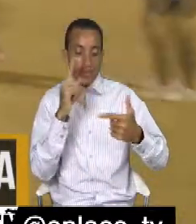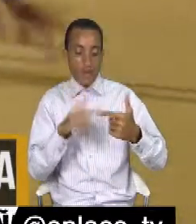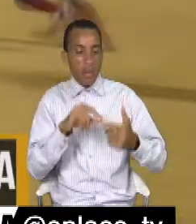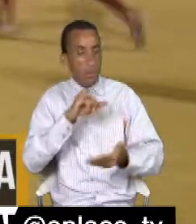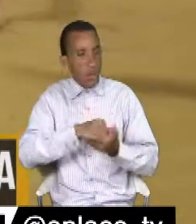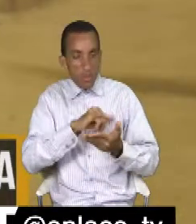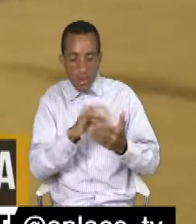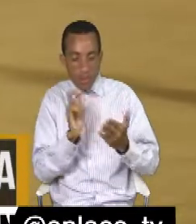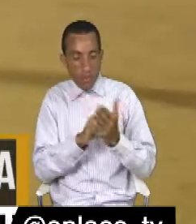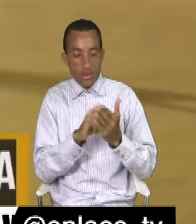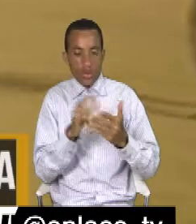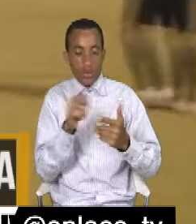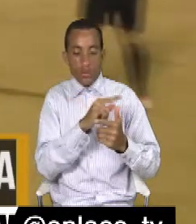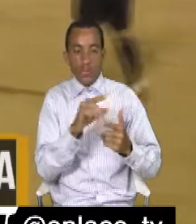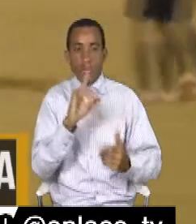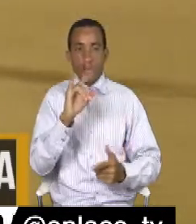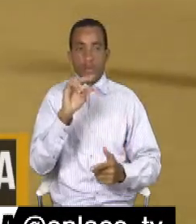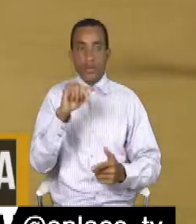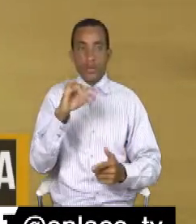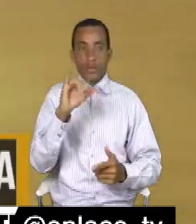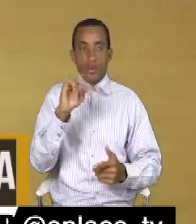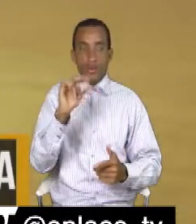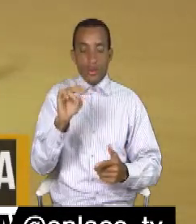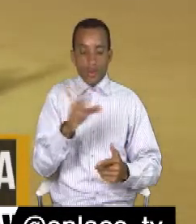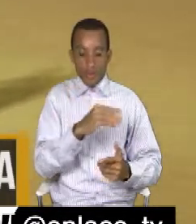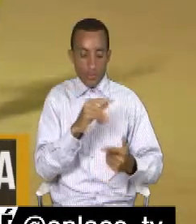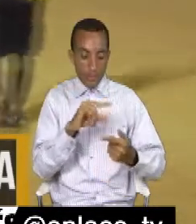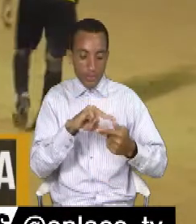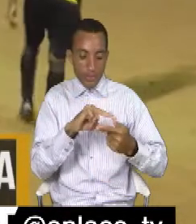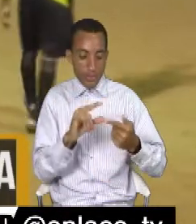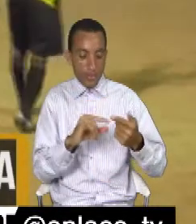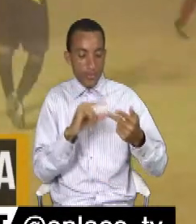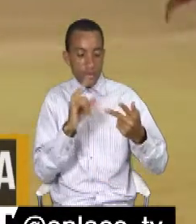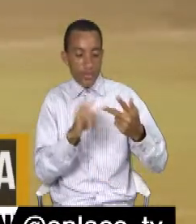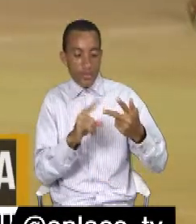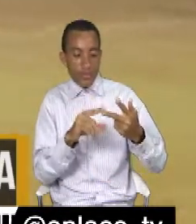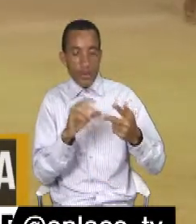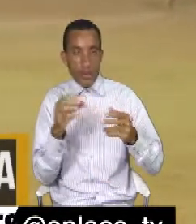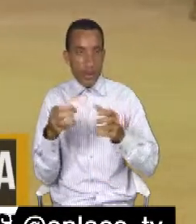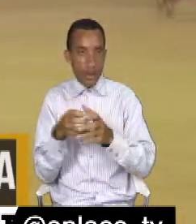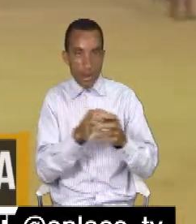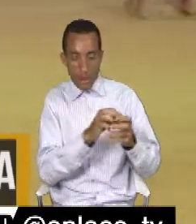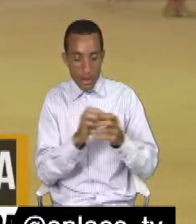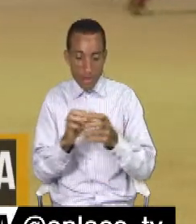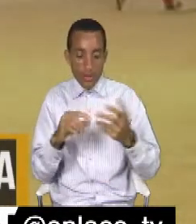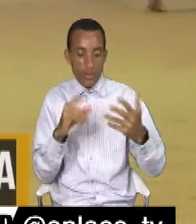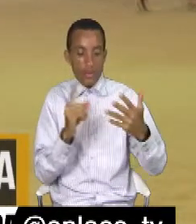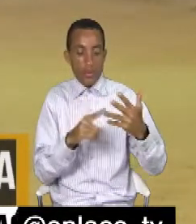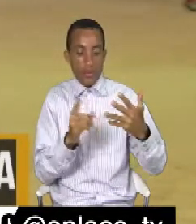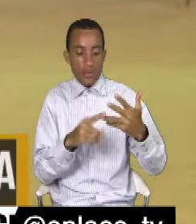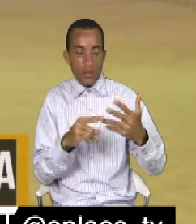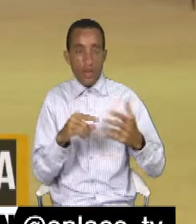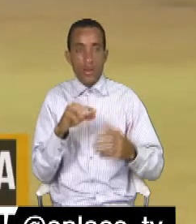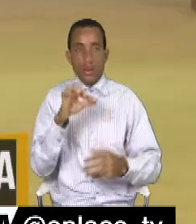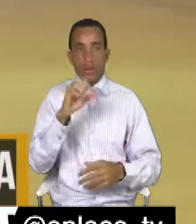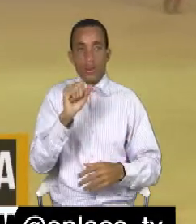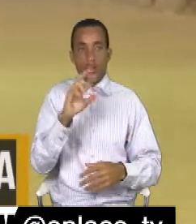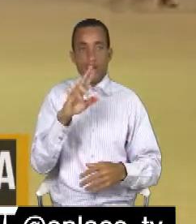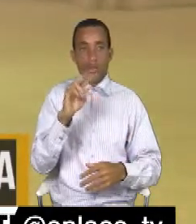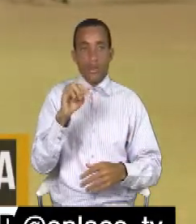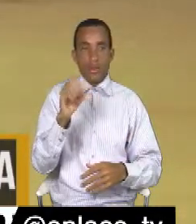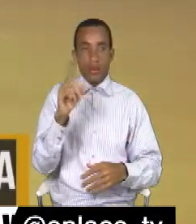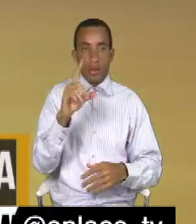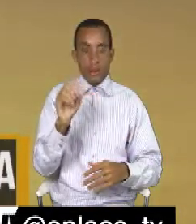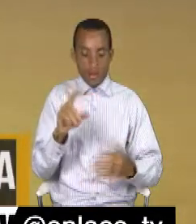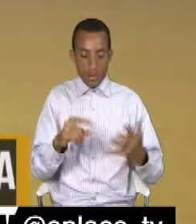puntos, Unión Magdalena. Tercero va Aliados, cuarto va Parnaso, quinto va La Uso y Pacho